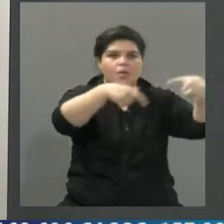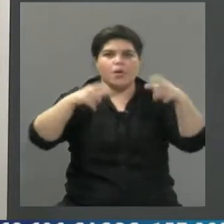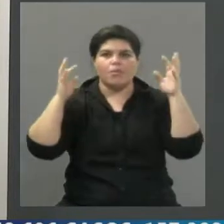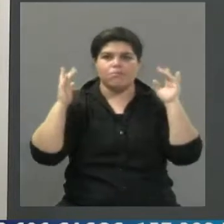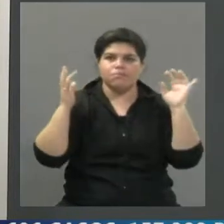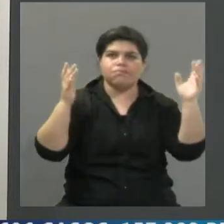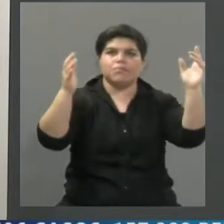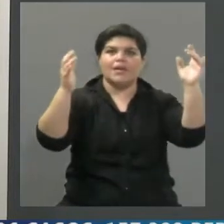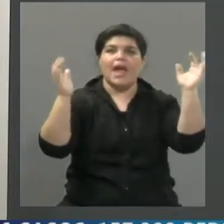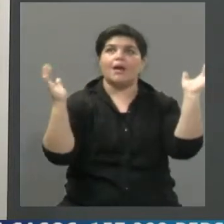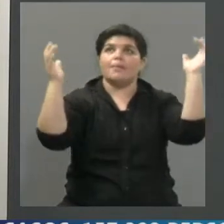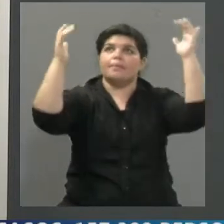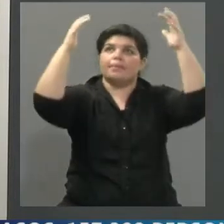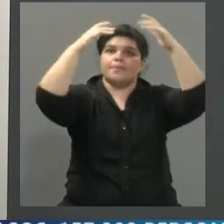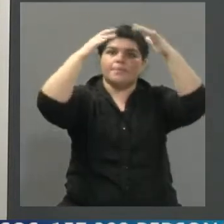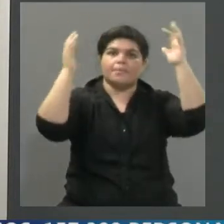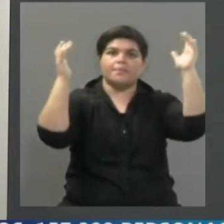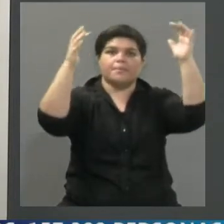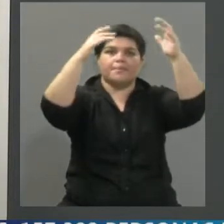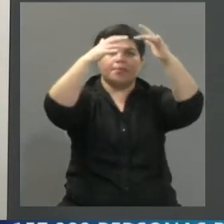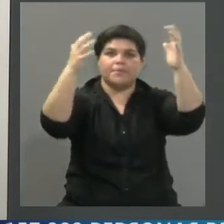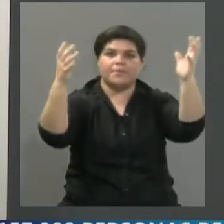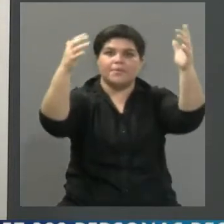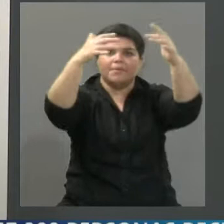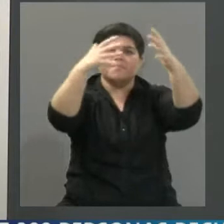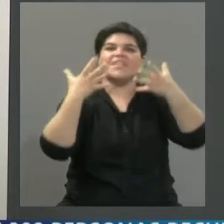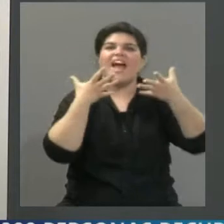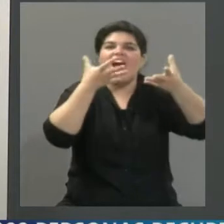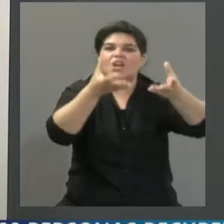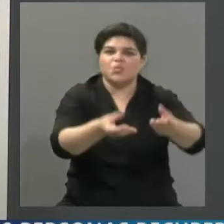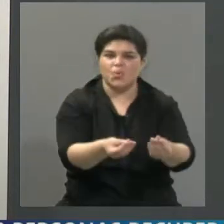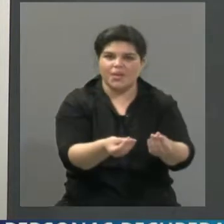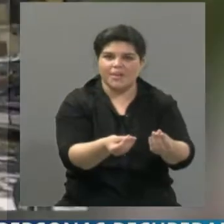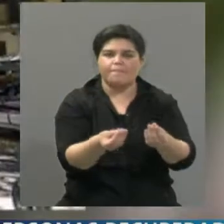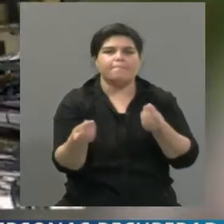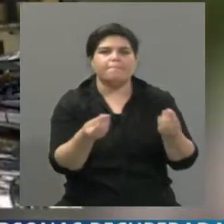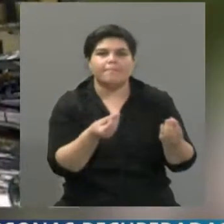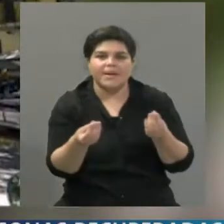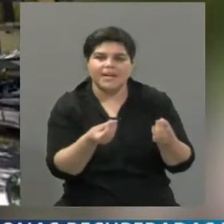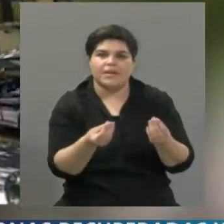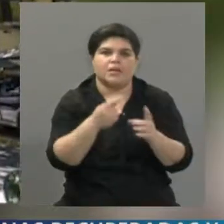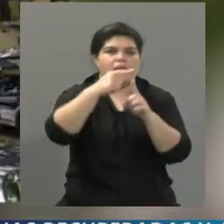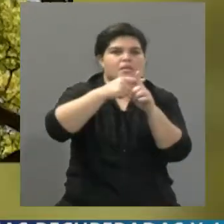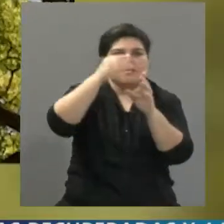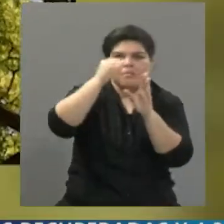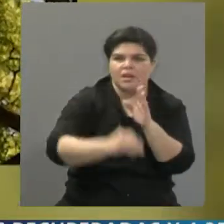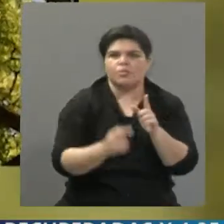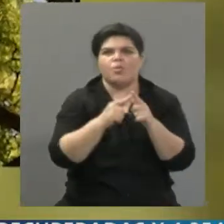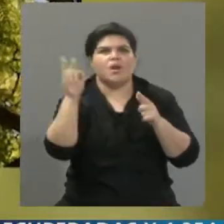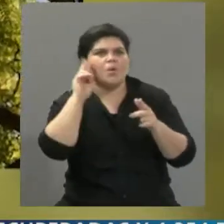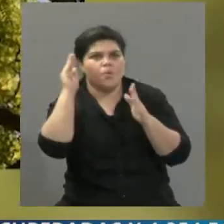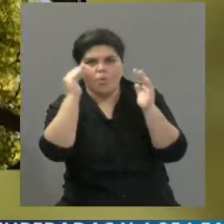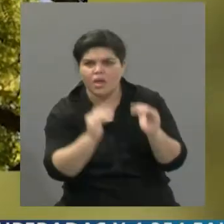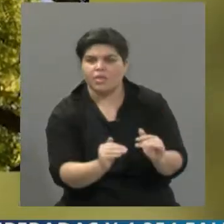de toldo con las ramas de los árboles, que no permita... Exactamente. Claro. Exactamente, es como estar debajo de un toldo. La única diferencia con